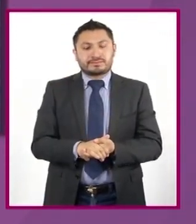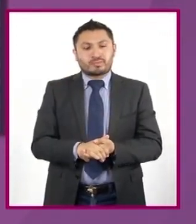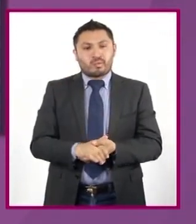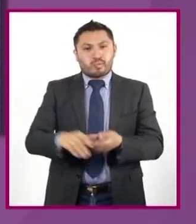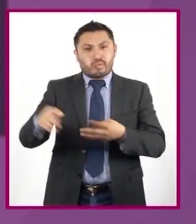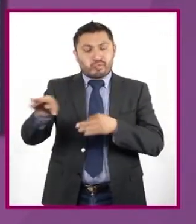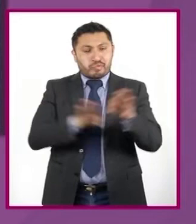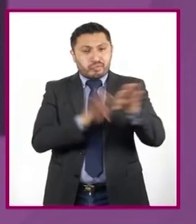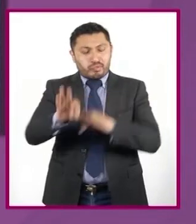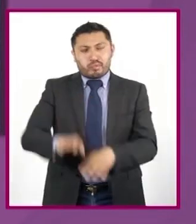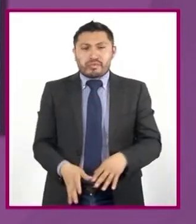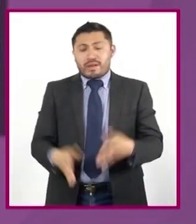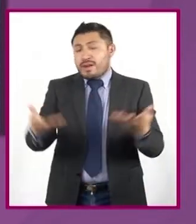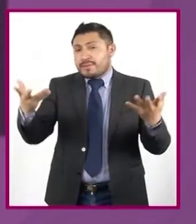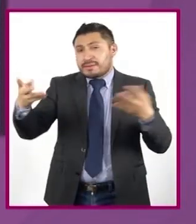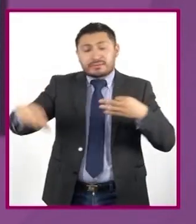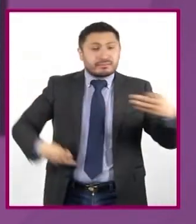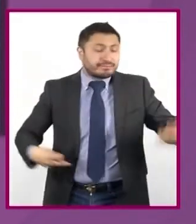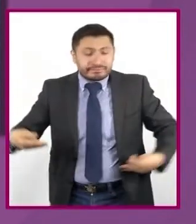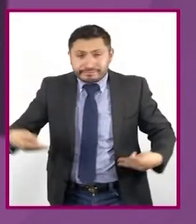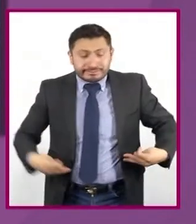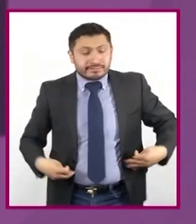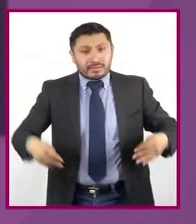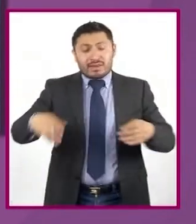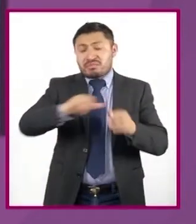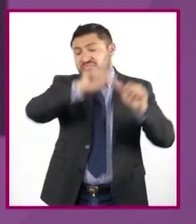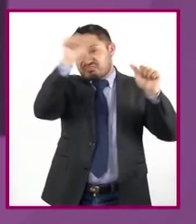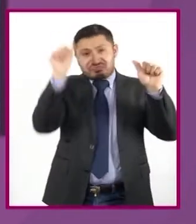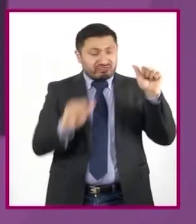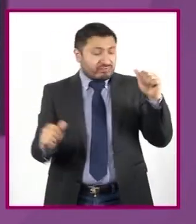Las obras literarias, artísticas,